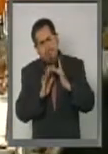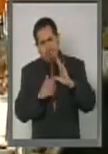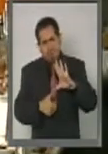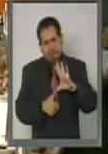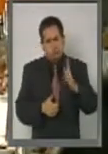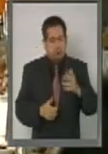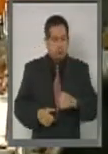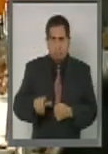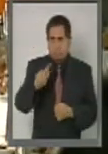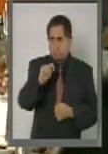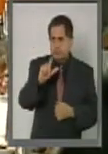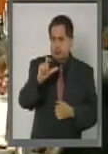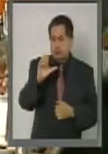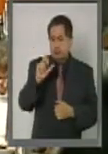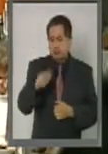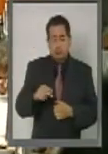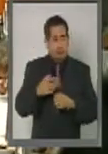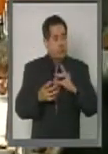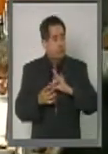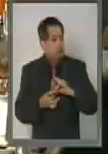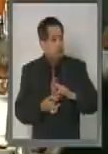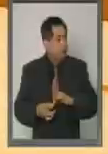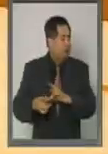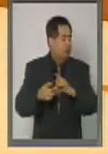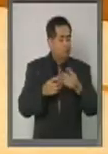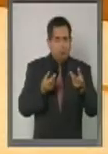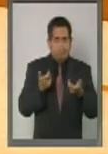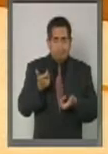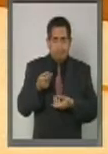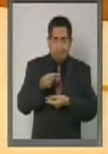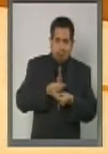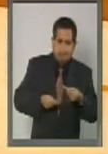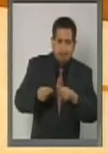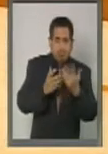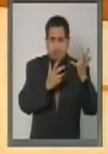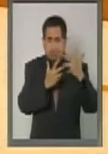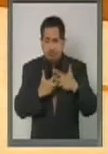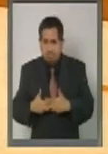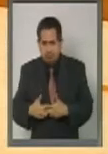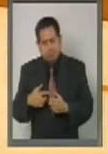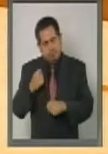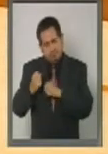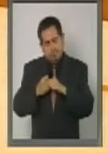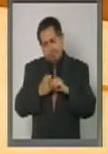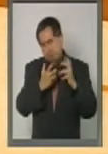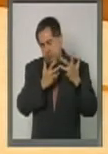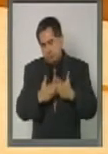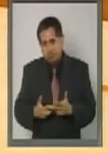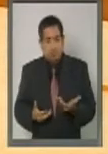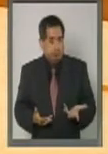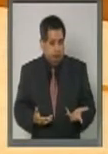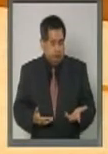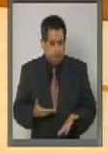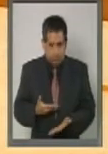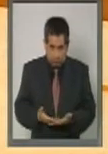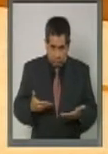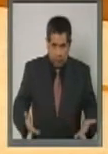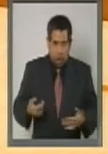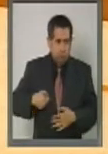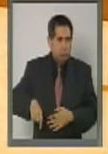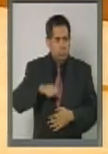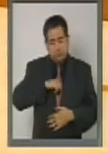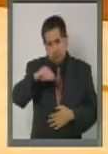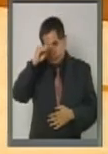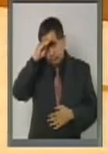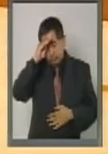Comercio ha sido un facilitador de la integración económica de la región. Y es un hecho que hoy nos enfrentamos